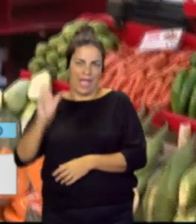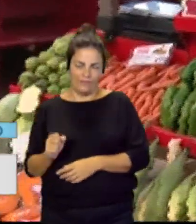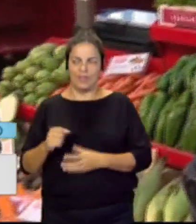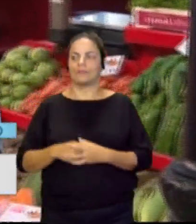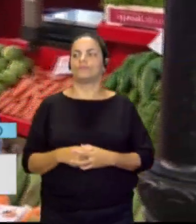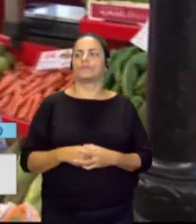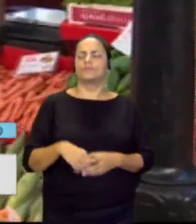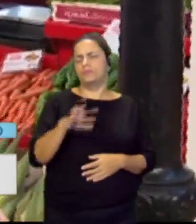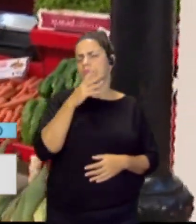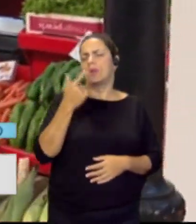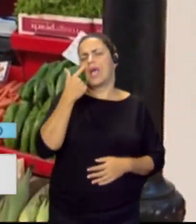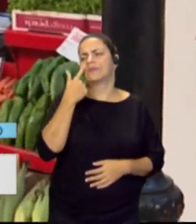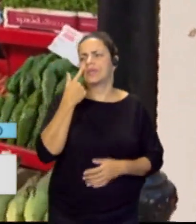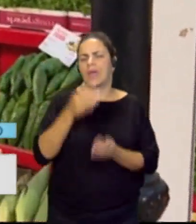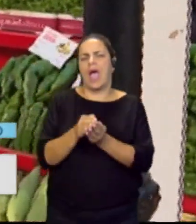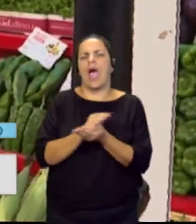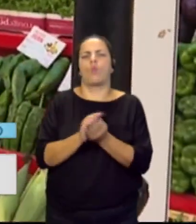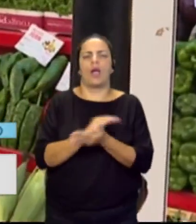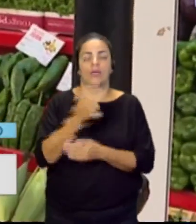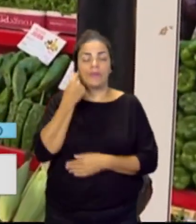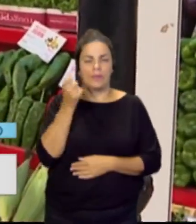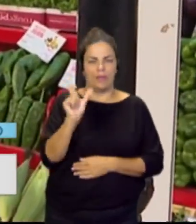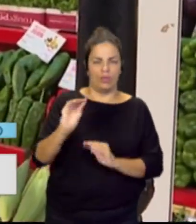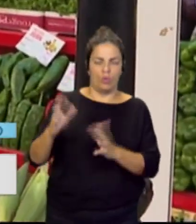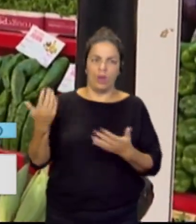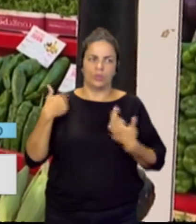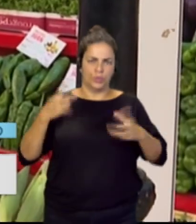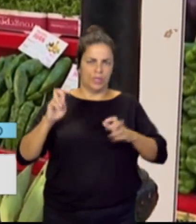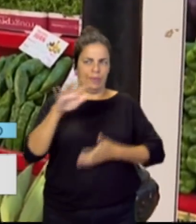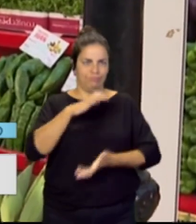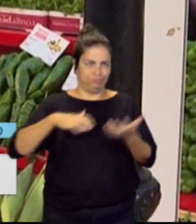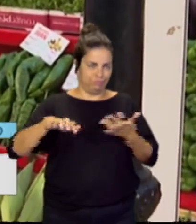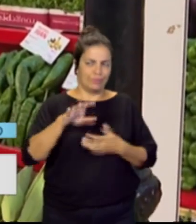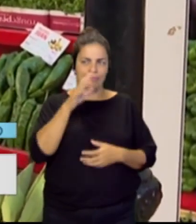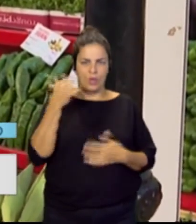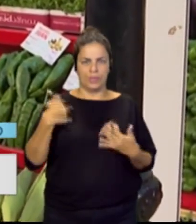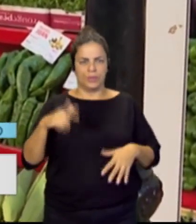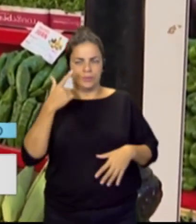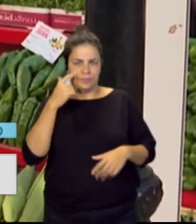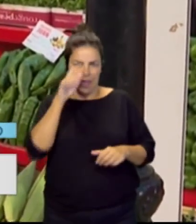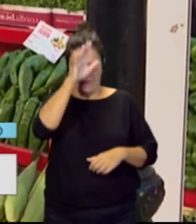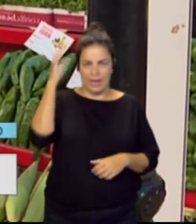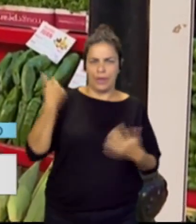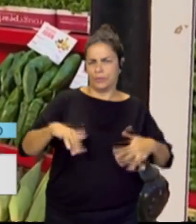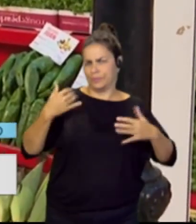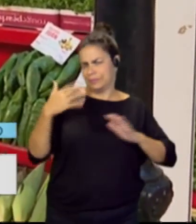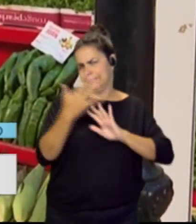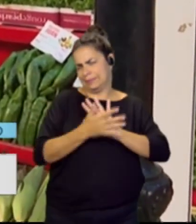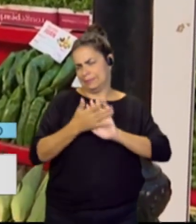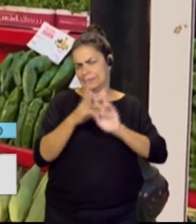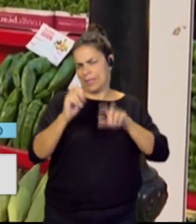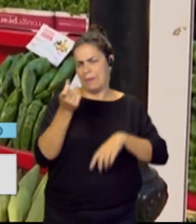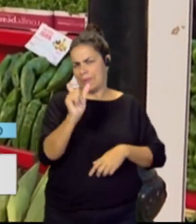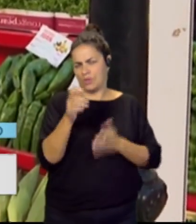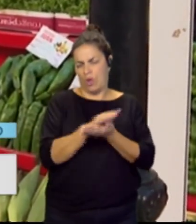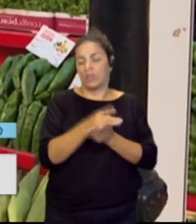vamos a hacer es ver el precio del aguacate un tema polémico que ha causado mucha expectación Durante este verano también ocurrió el verano pasado cuando los